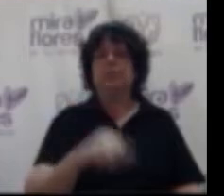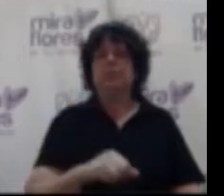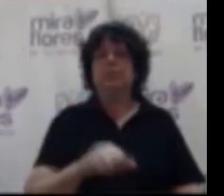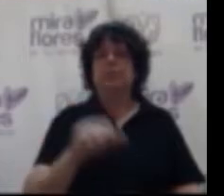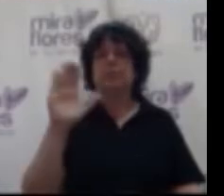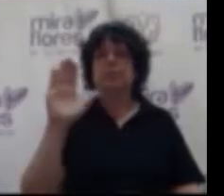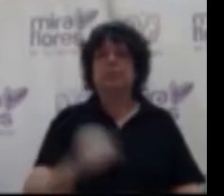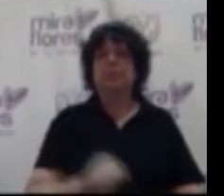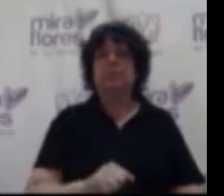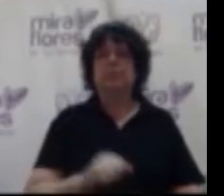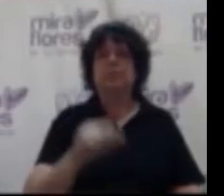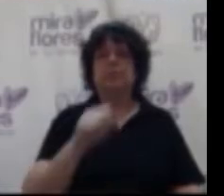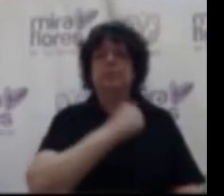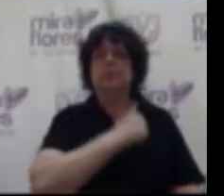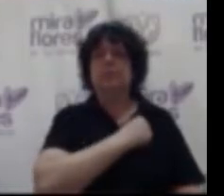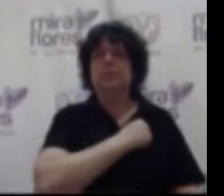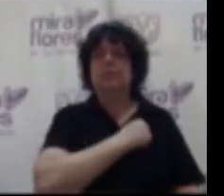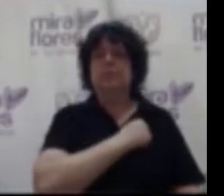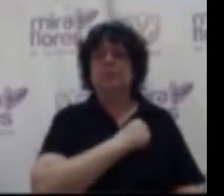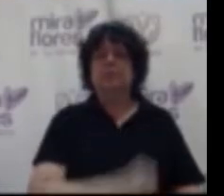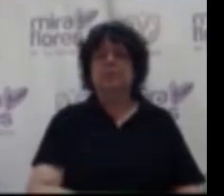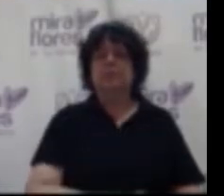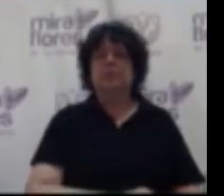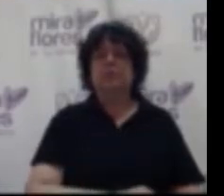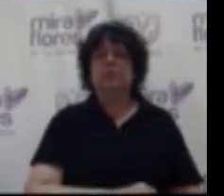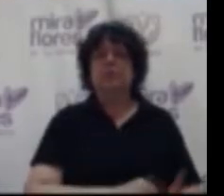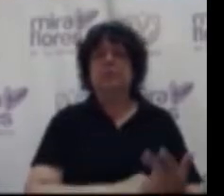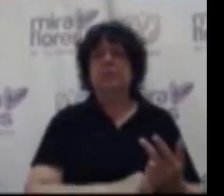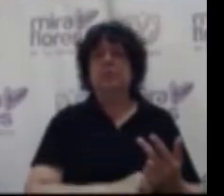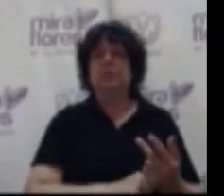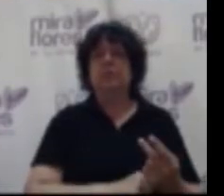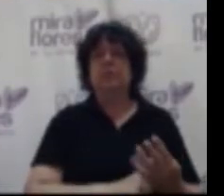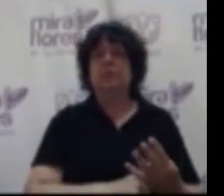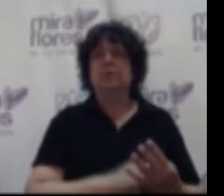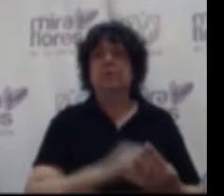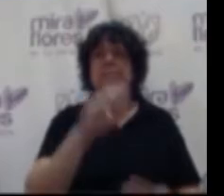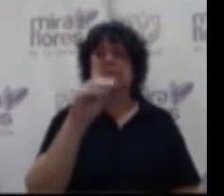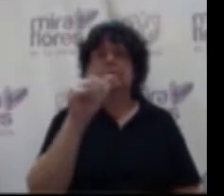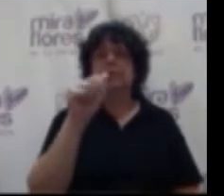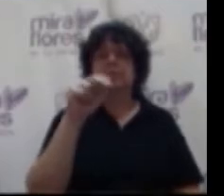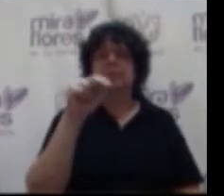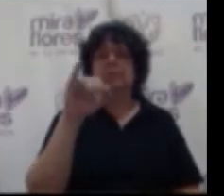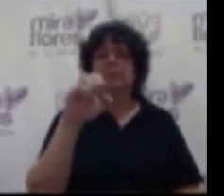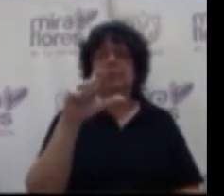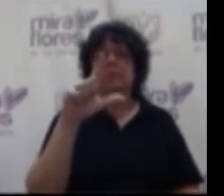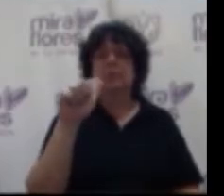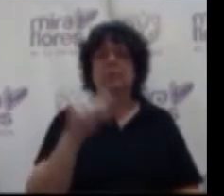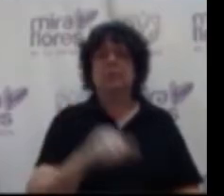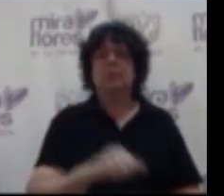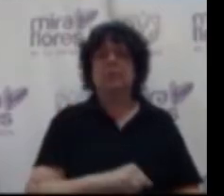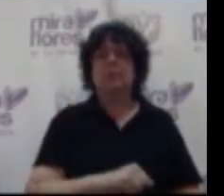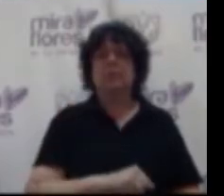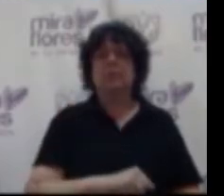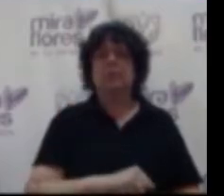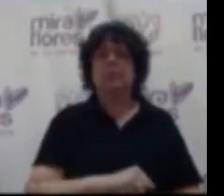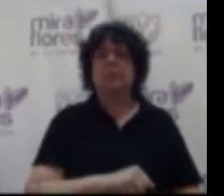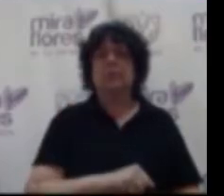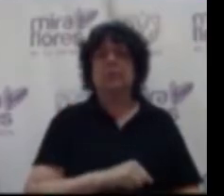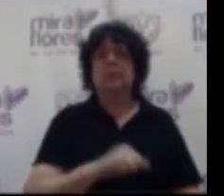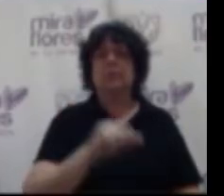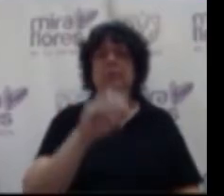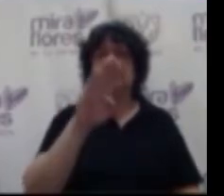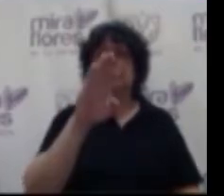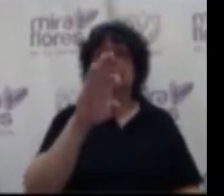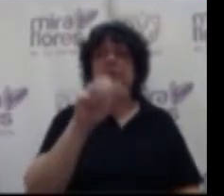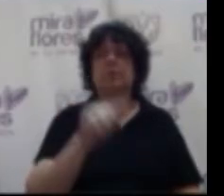señora susana stiglis watson señorita daniela lozano vitor señora franca rey camino